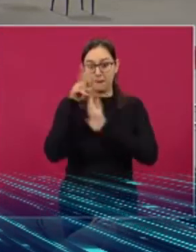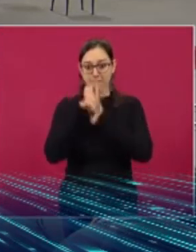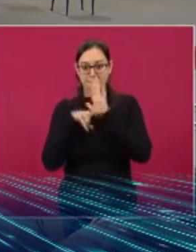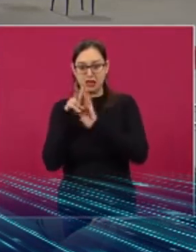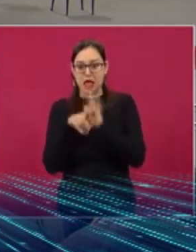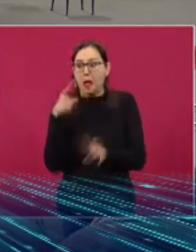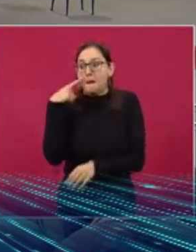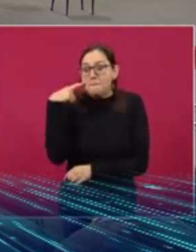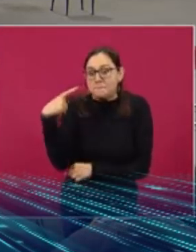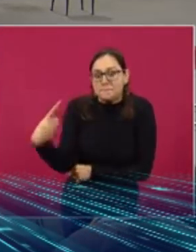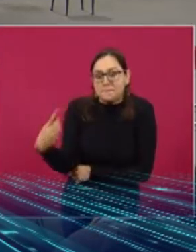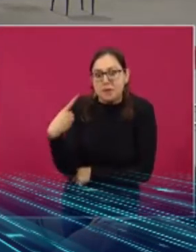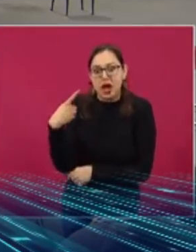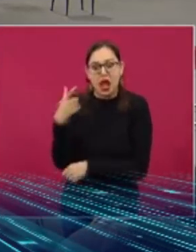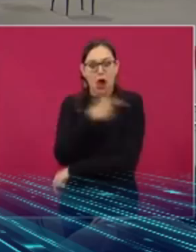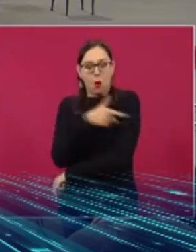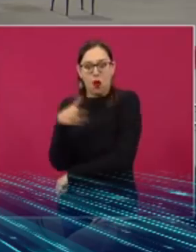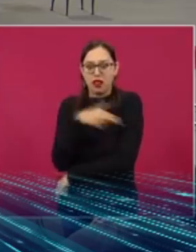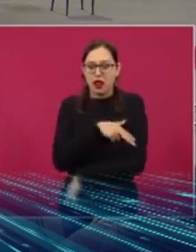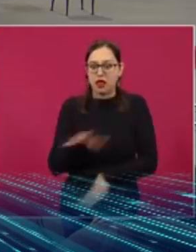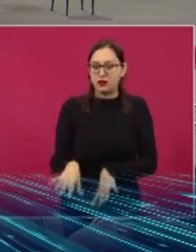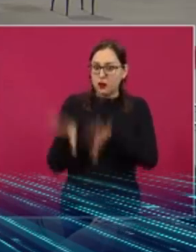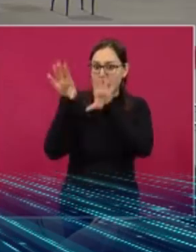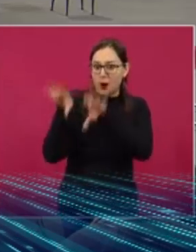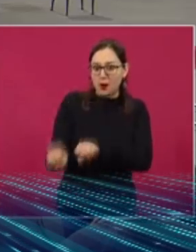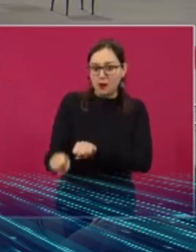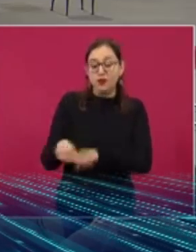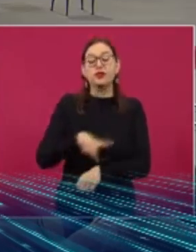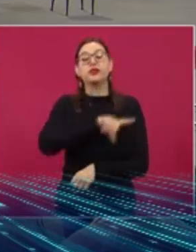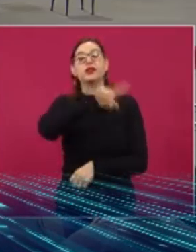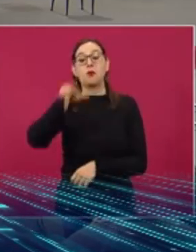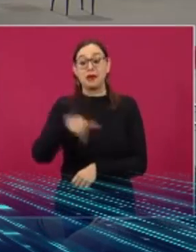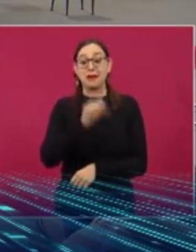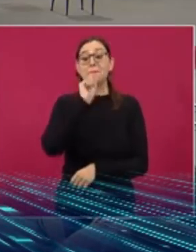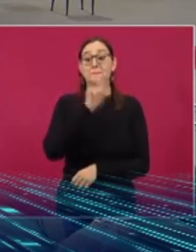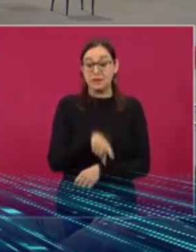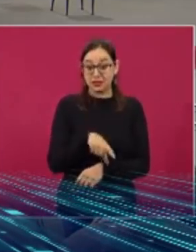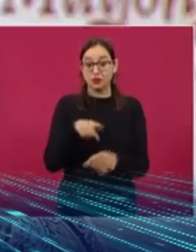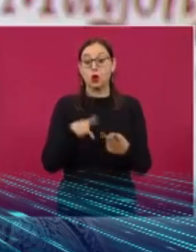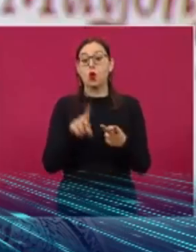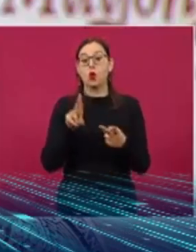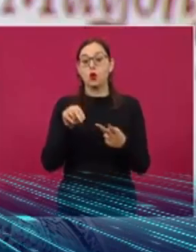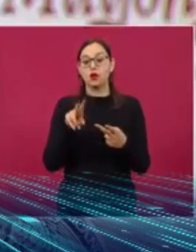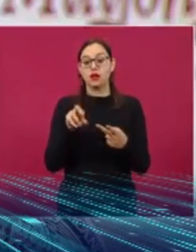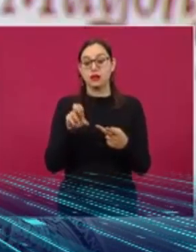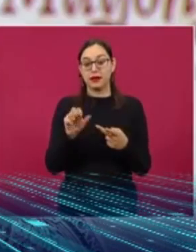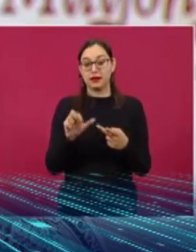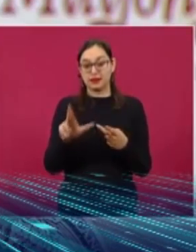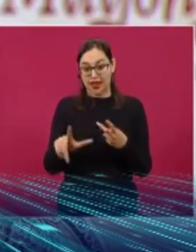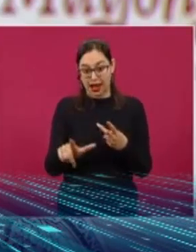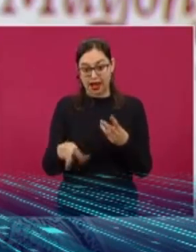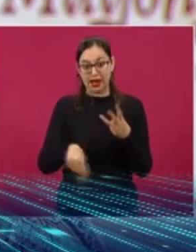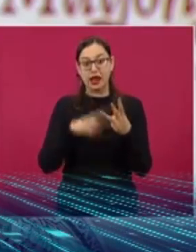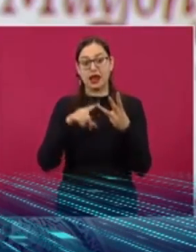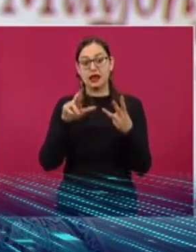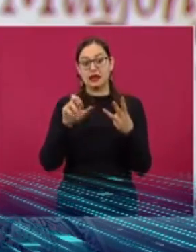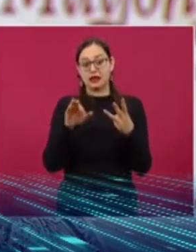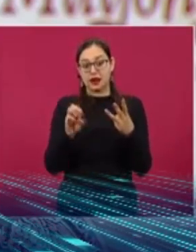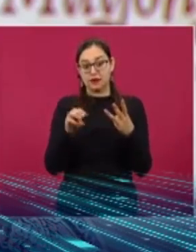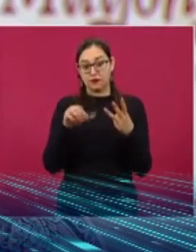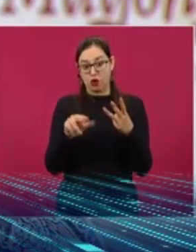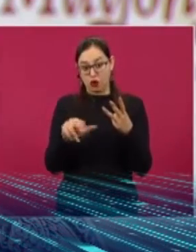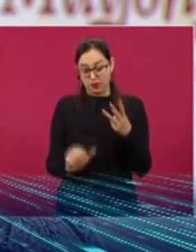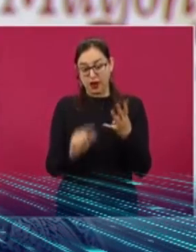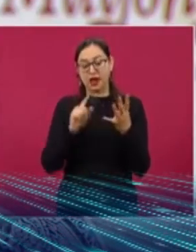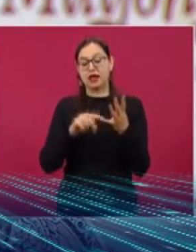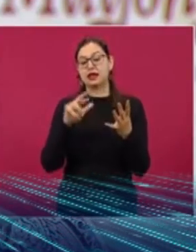problema. A las autoridades yo no les creo absolutamente nada. Y mucho menos cuando hay videos que demuestran que